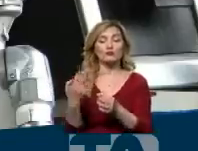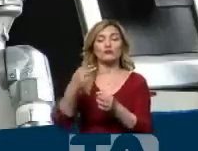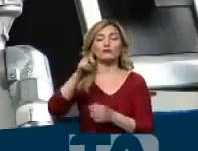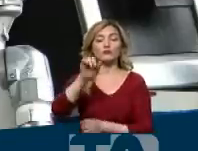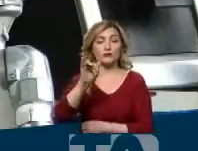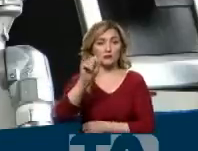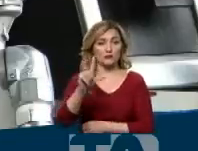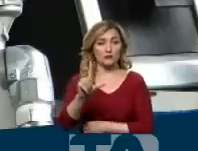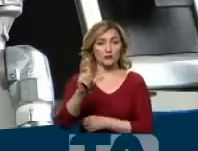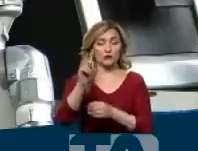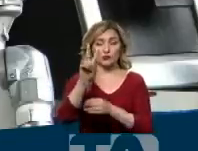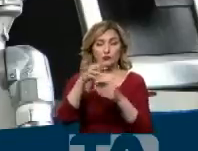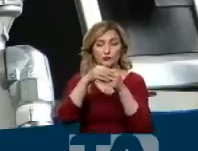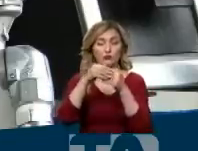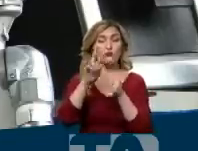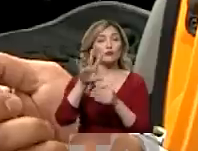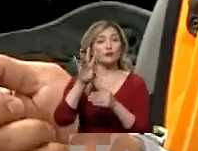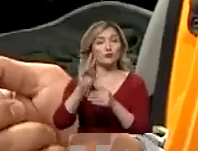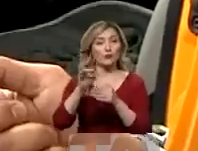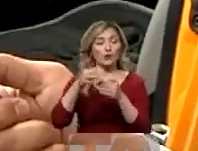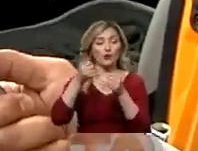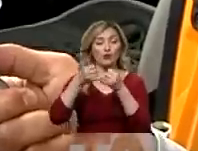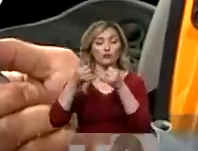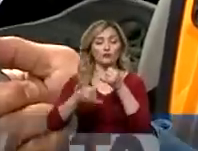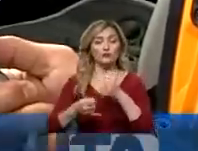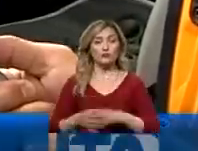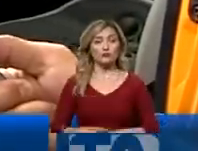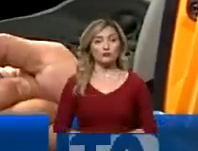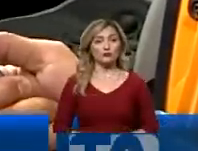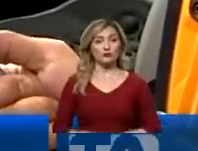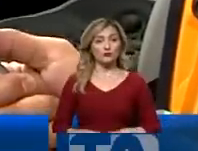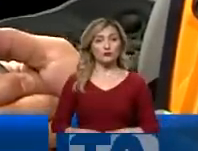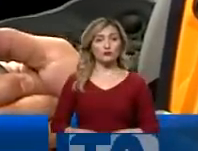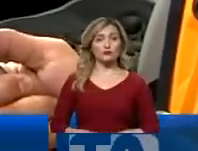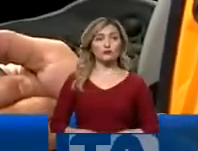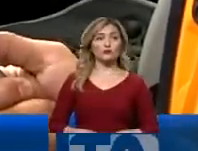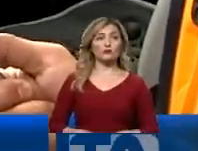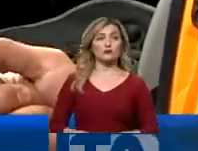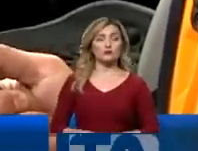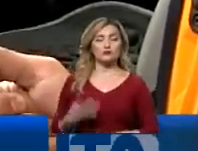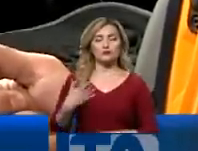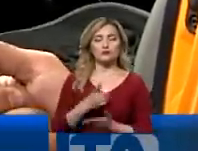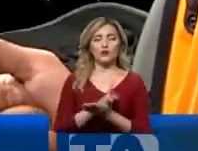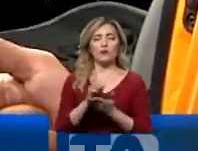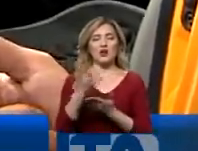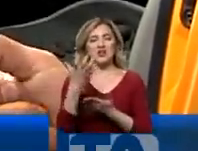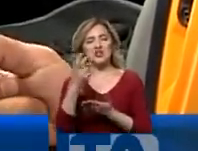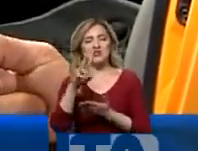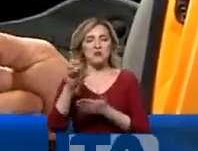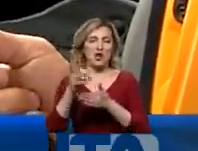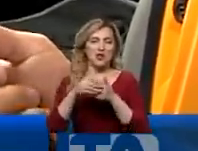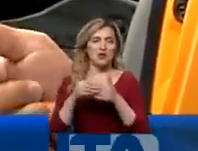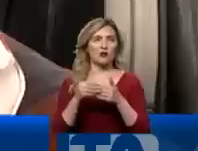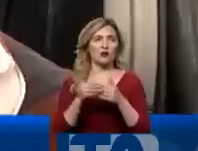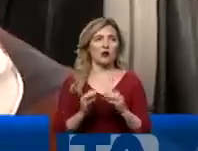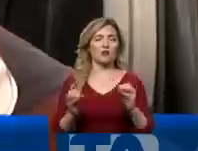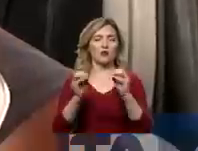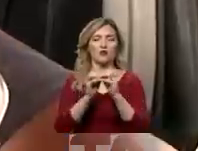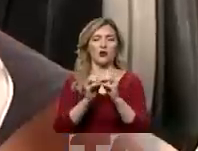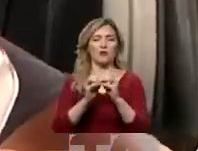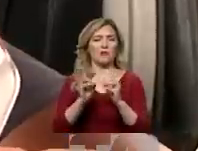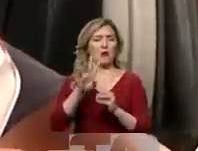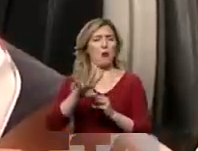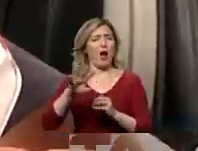en $2.27. Uno se ponía, diga, unos $15, $20 para la semana, ahora sería el doble ya. Yo